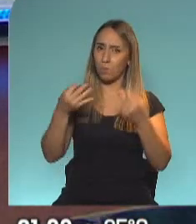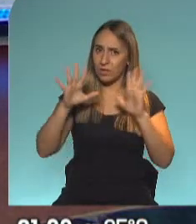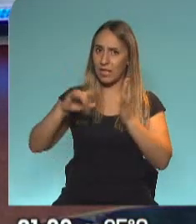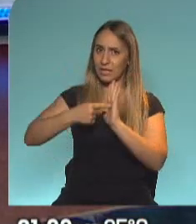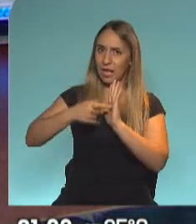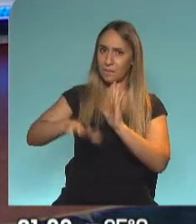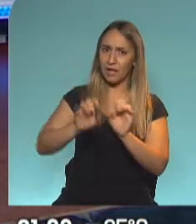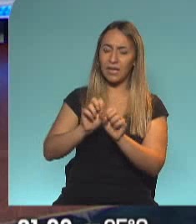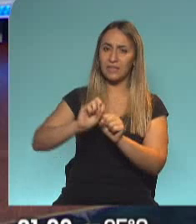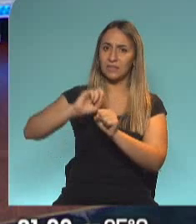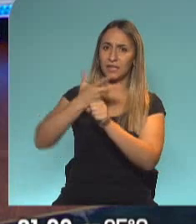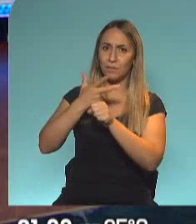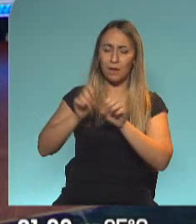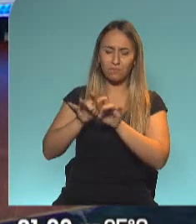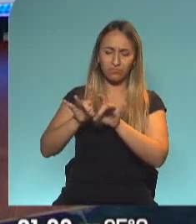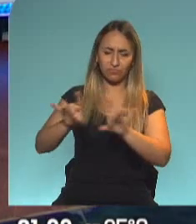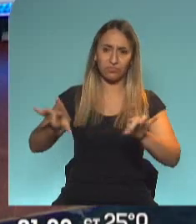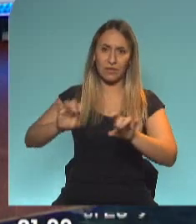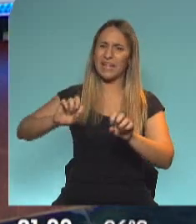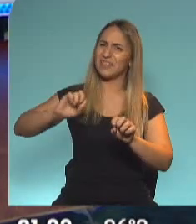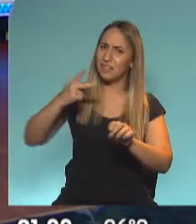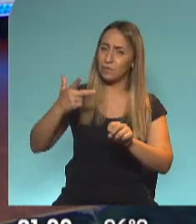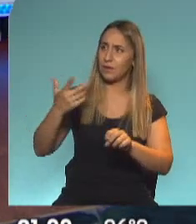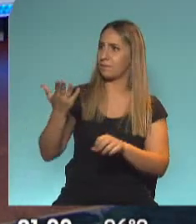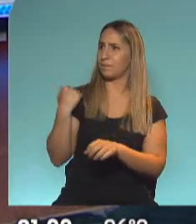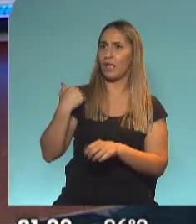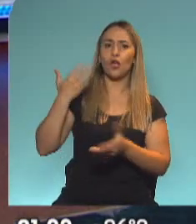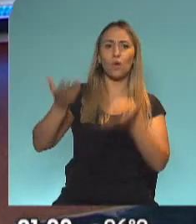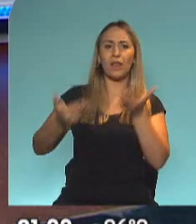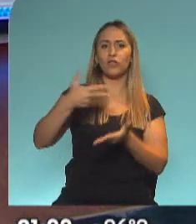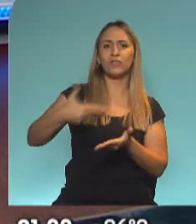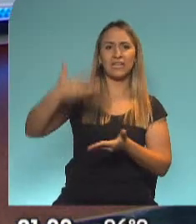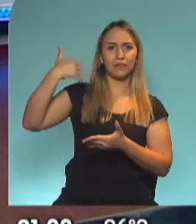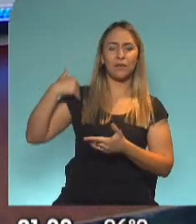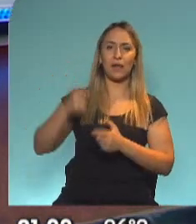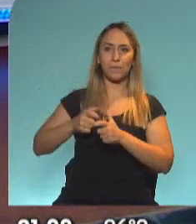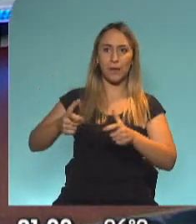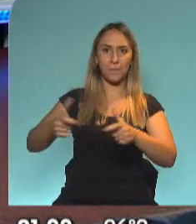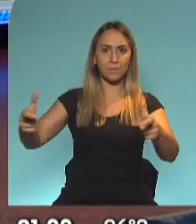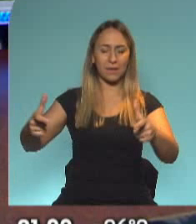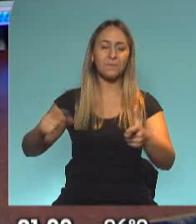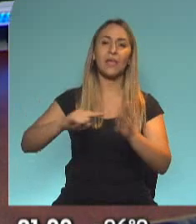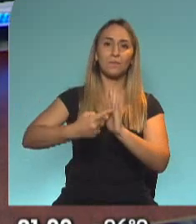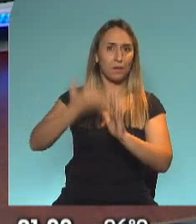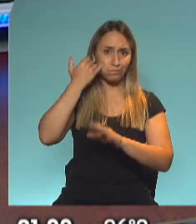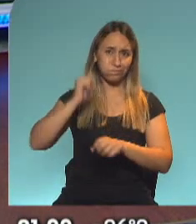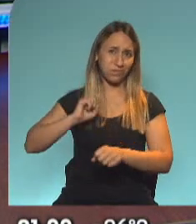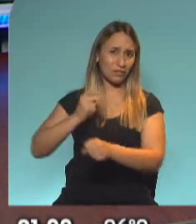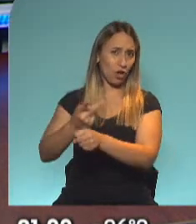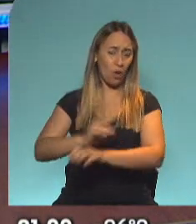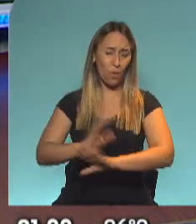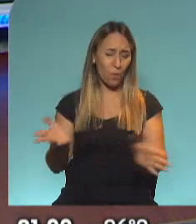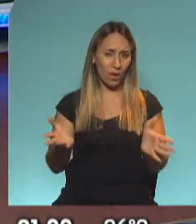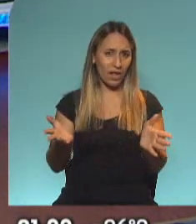ha triplicado sus números de acuerdo a hace 3 semanas, que la provincia de Buenos Aires ya los duplica, que obviamente